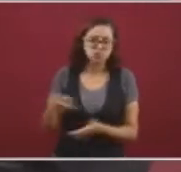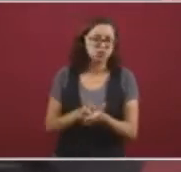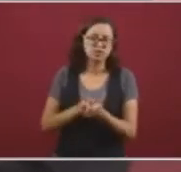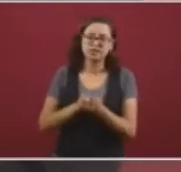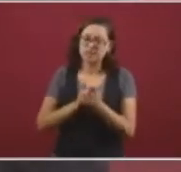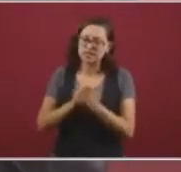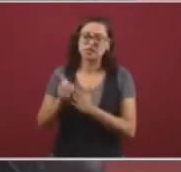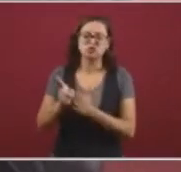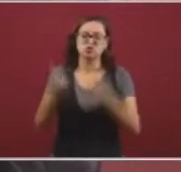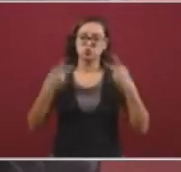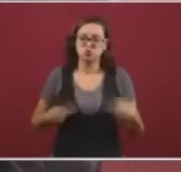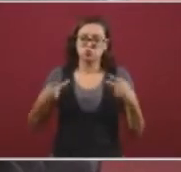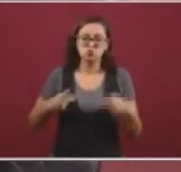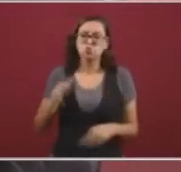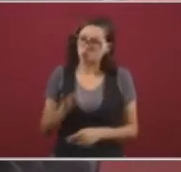pueblo